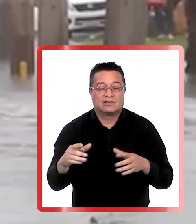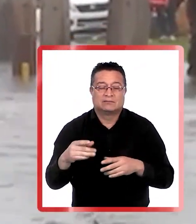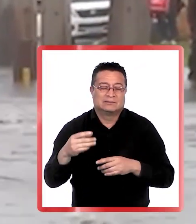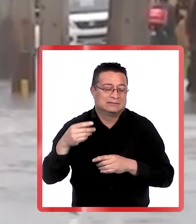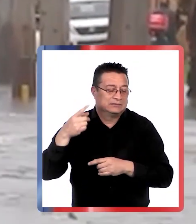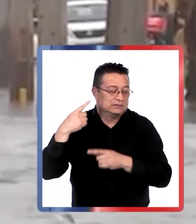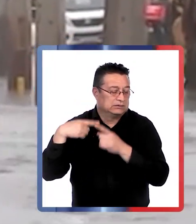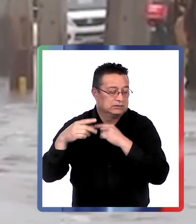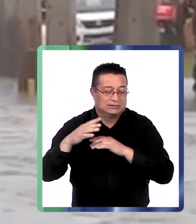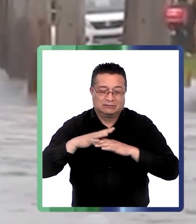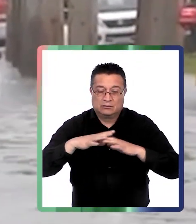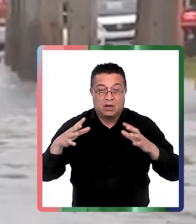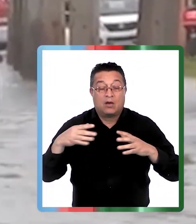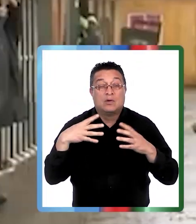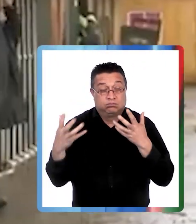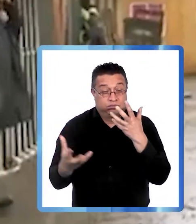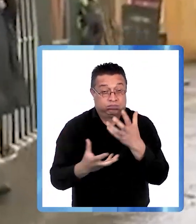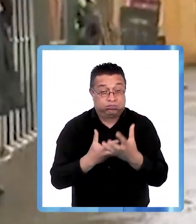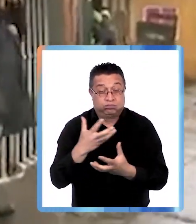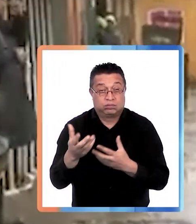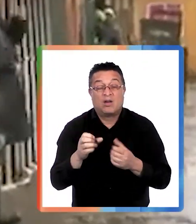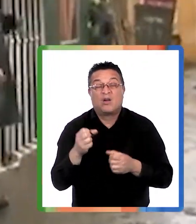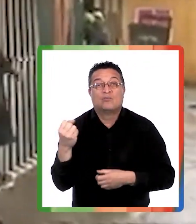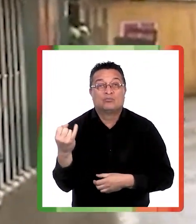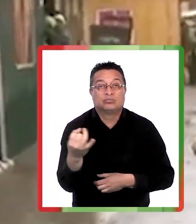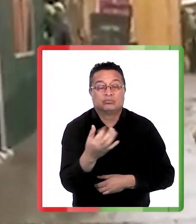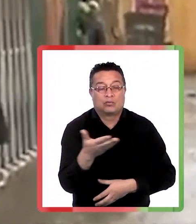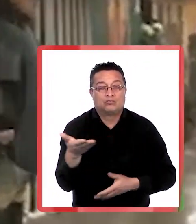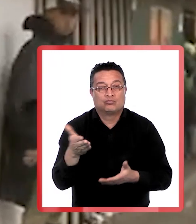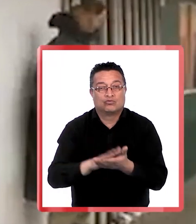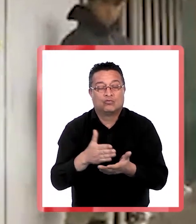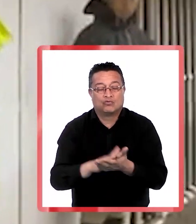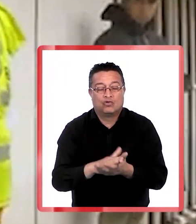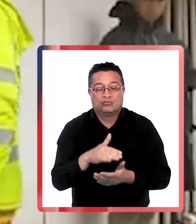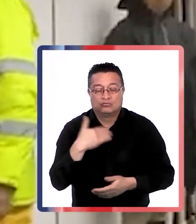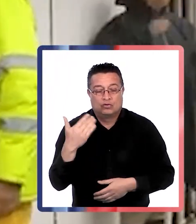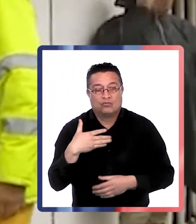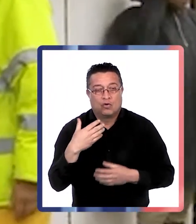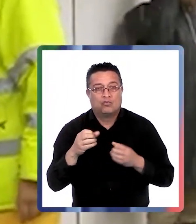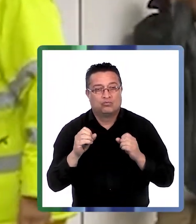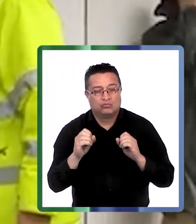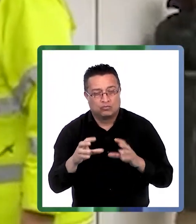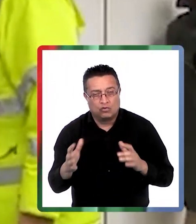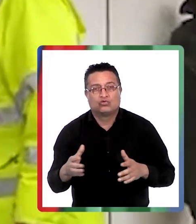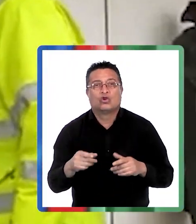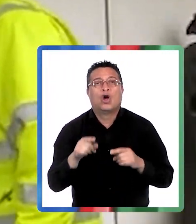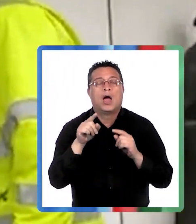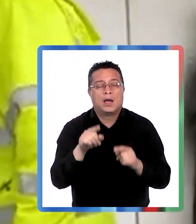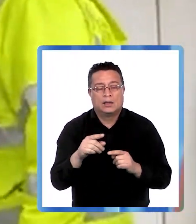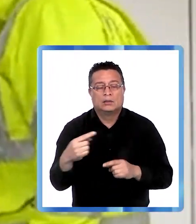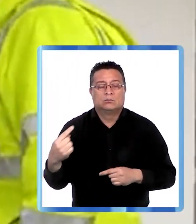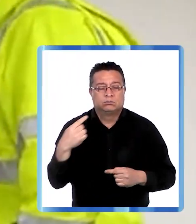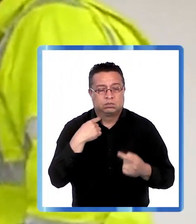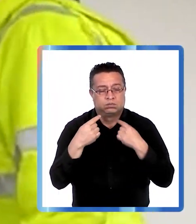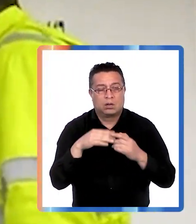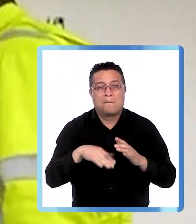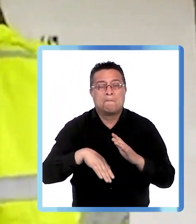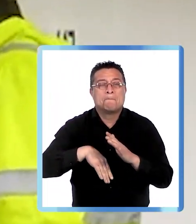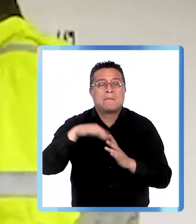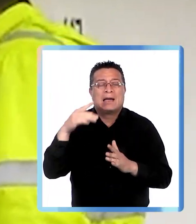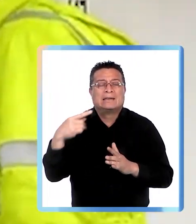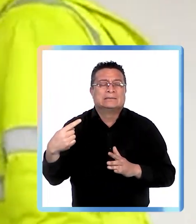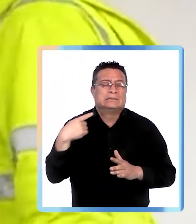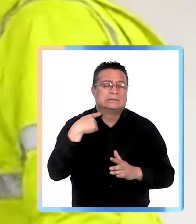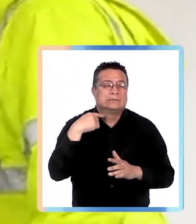tenido, lejos. No como incendio, sino por la cantidad de víctimas que generó. Es un tipo de incendio que atacó el punto